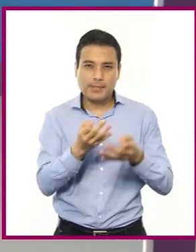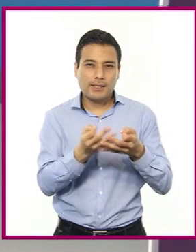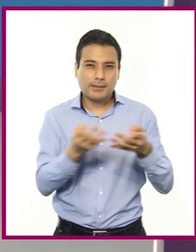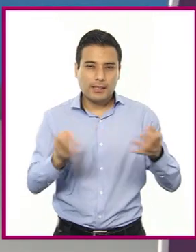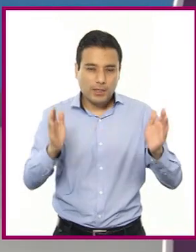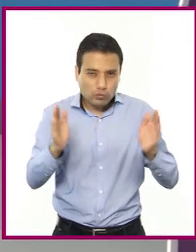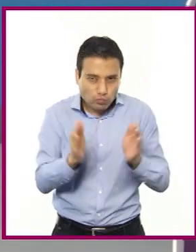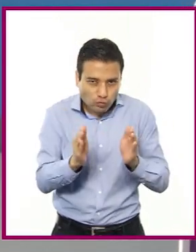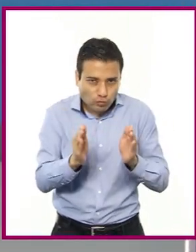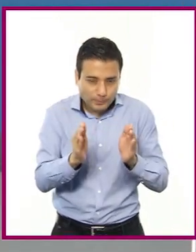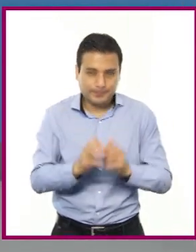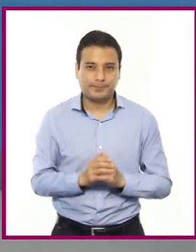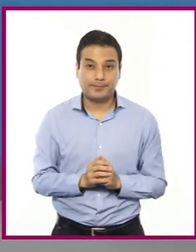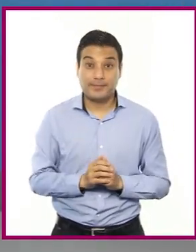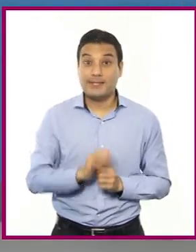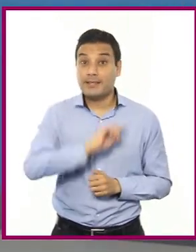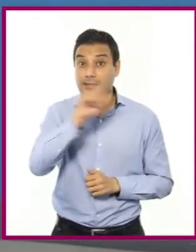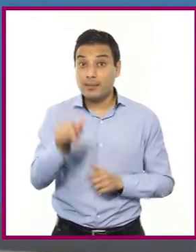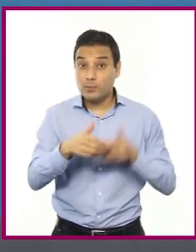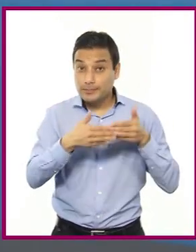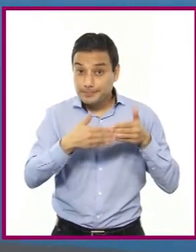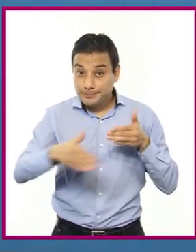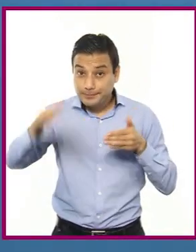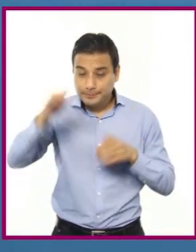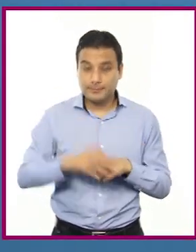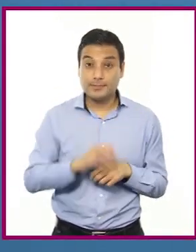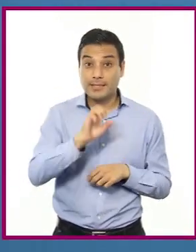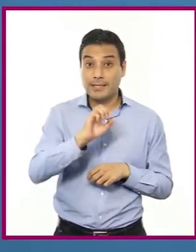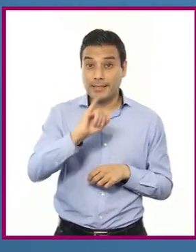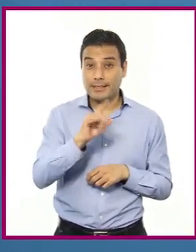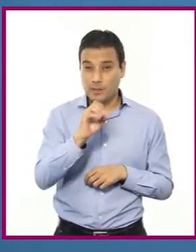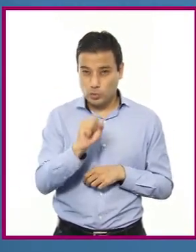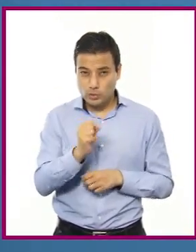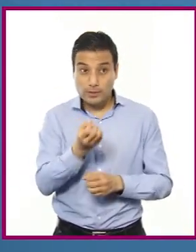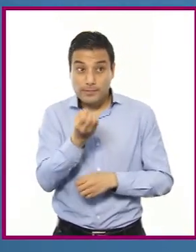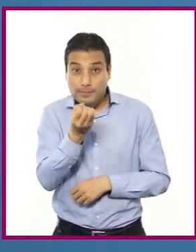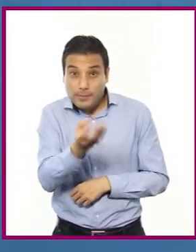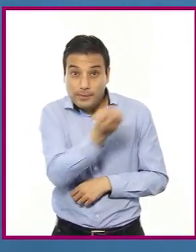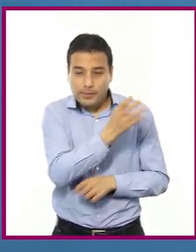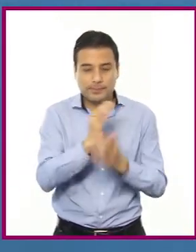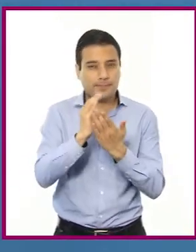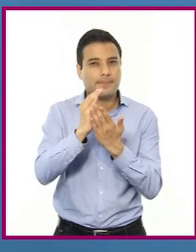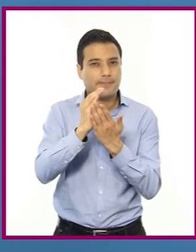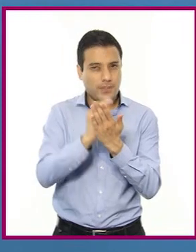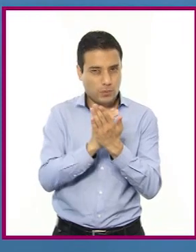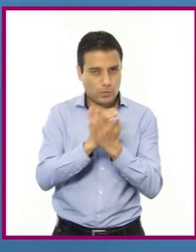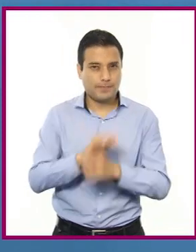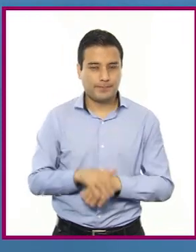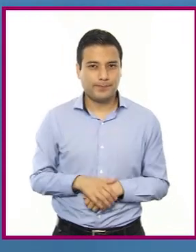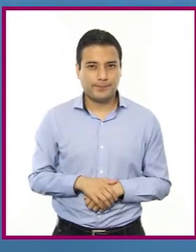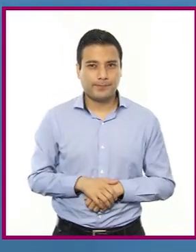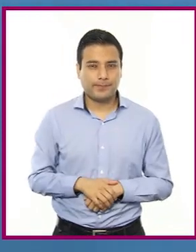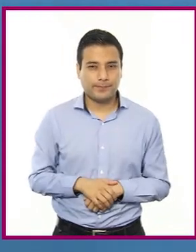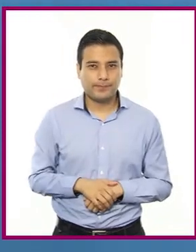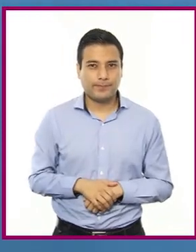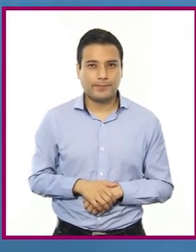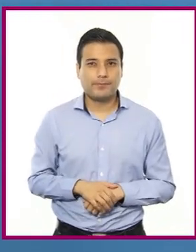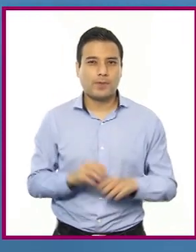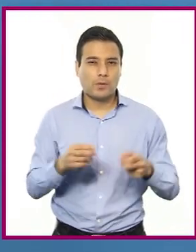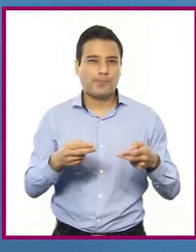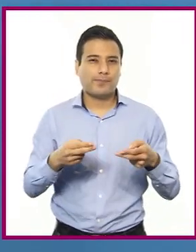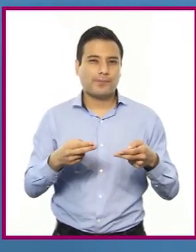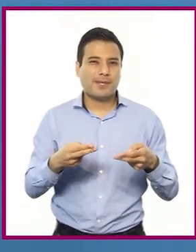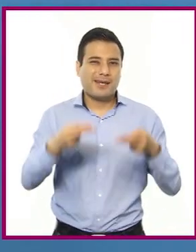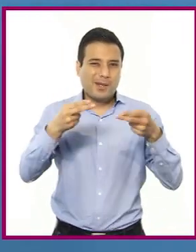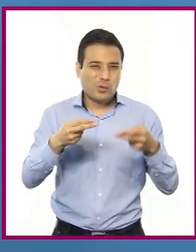En las siguientes décadas, el reparto de ejidos disminuyó drásticamente, pero se favoreció a la mediana y